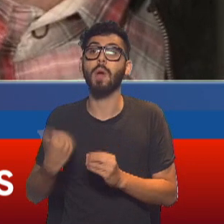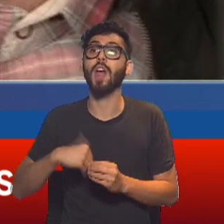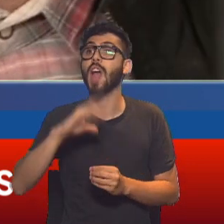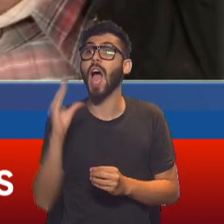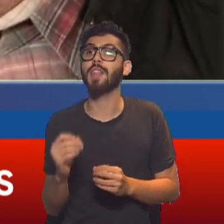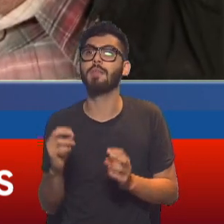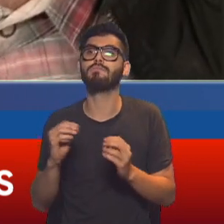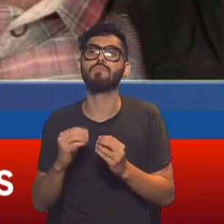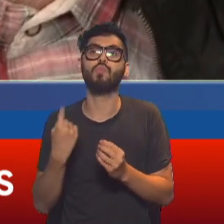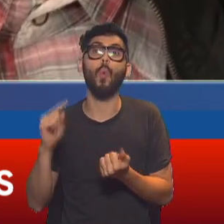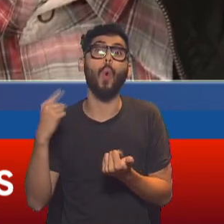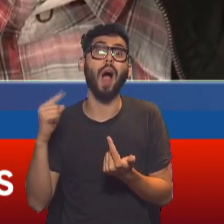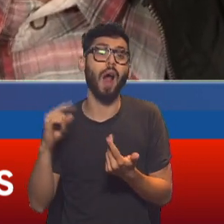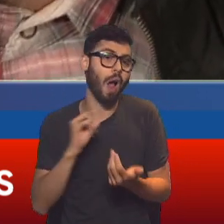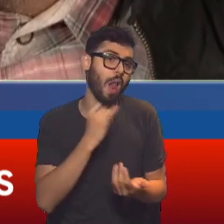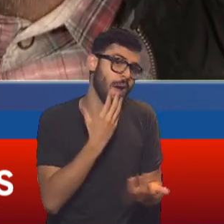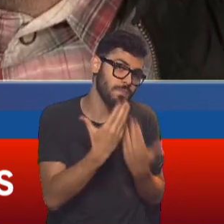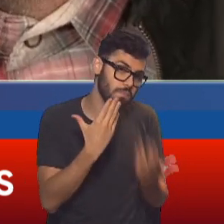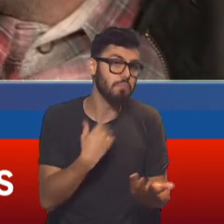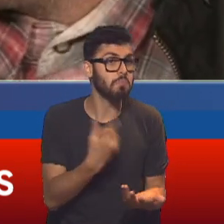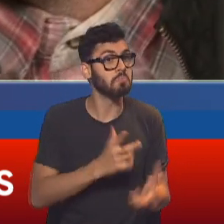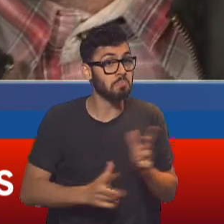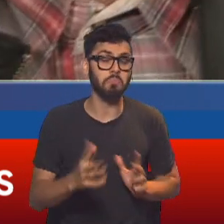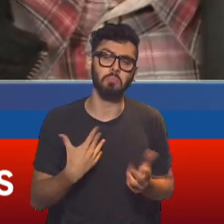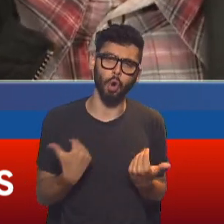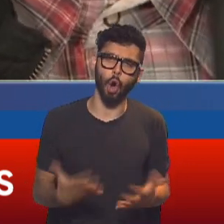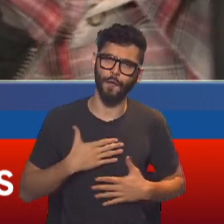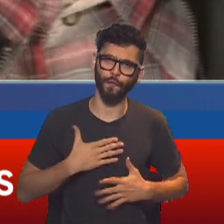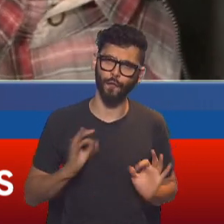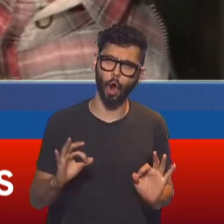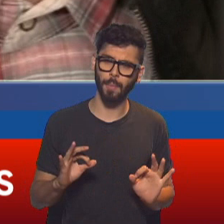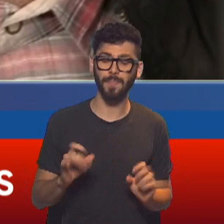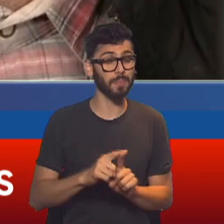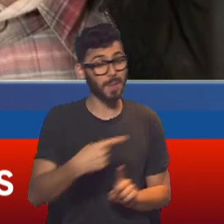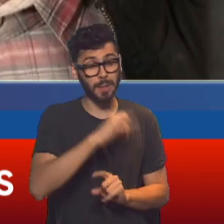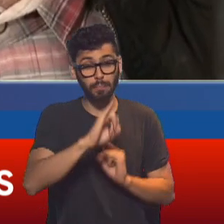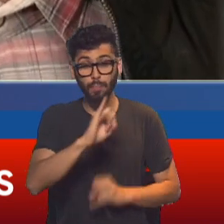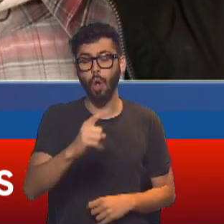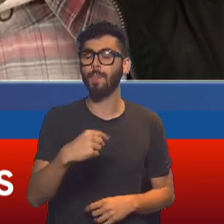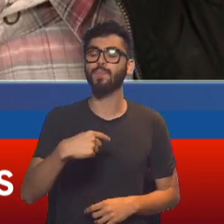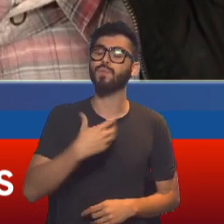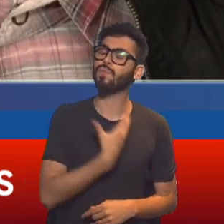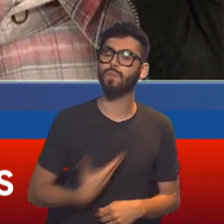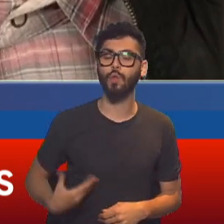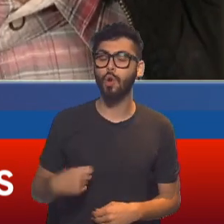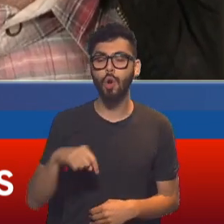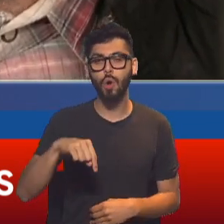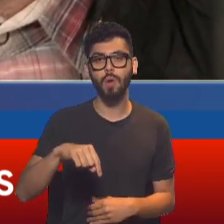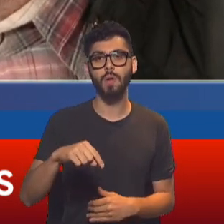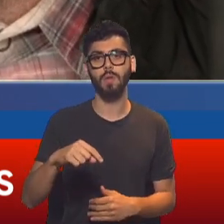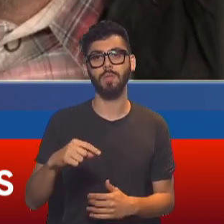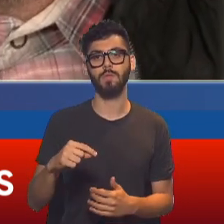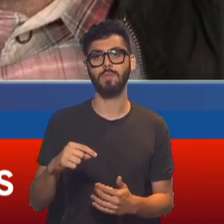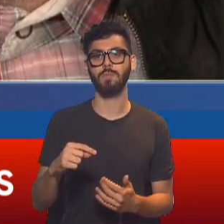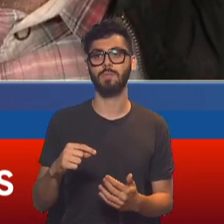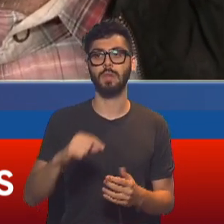Argentina y estamos muy conformes. Reitero, como decía Daniel, estamos en un gobierno que está abordando el